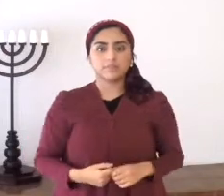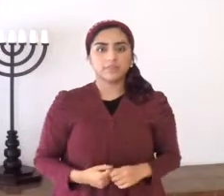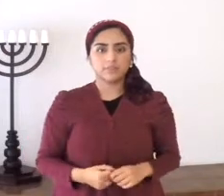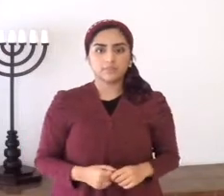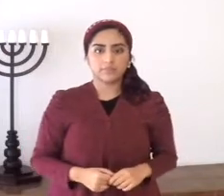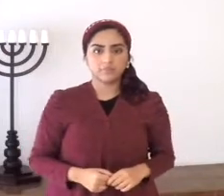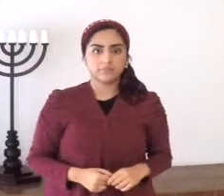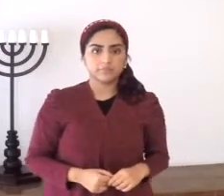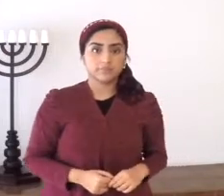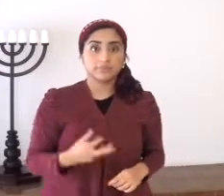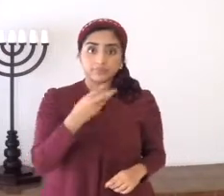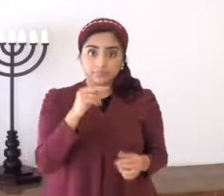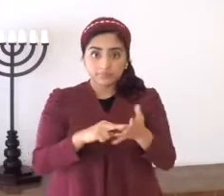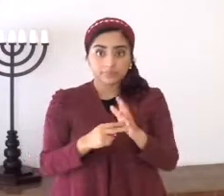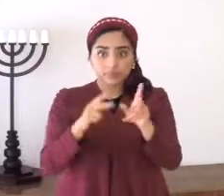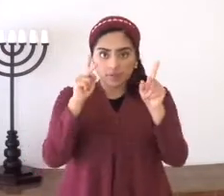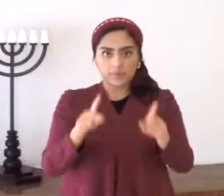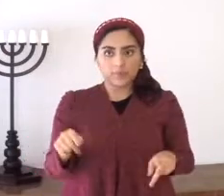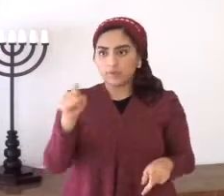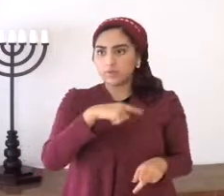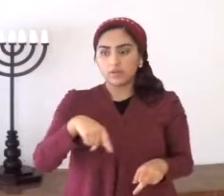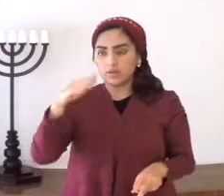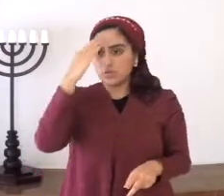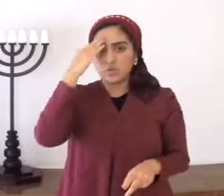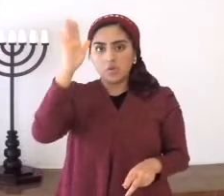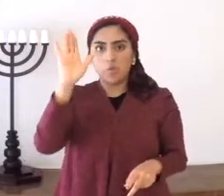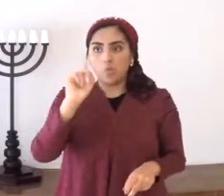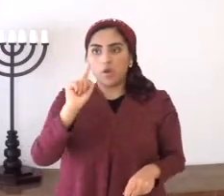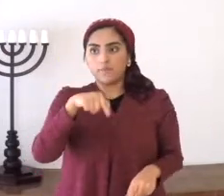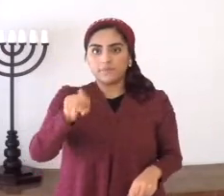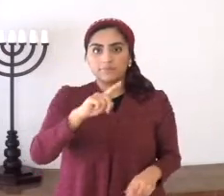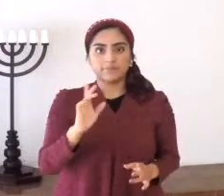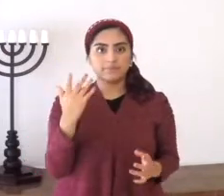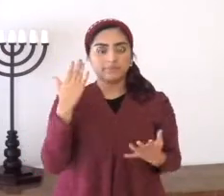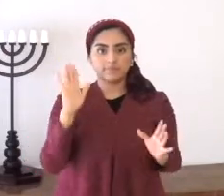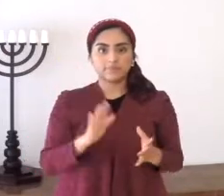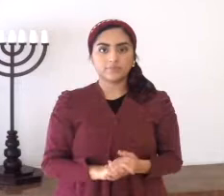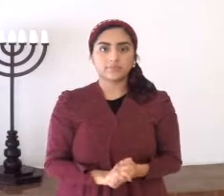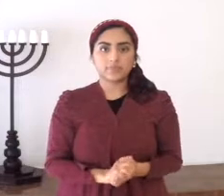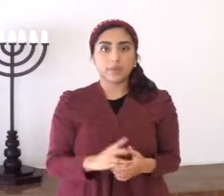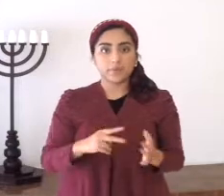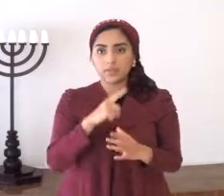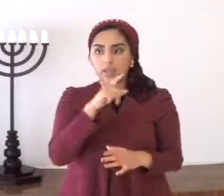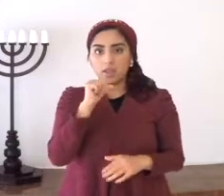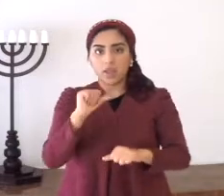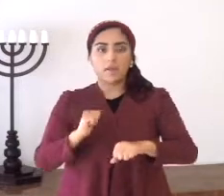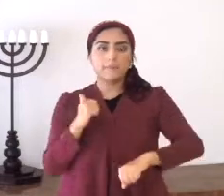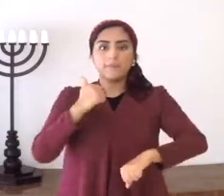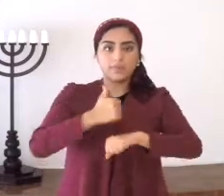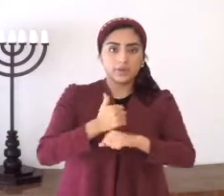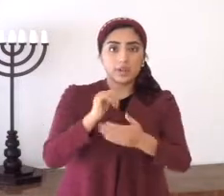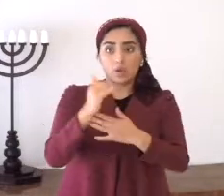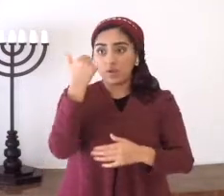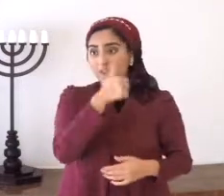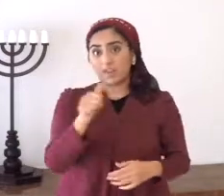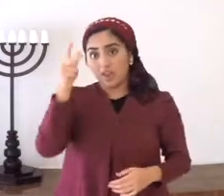la obtuve muchas veces. Y quiere decir que la gente no sabe ni en qué está